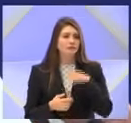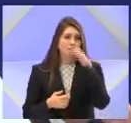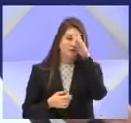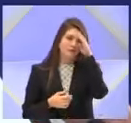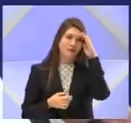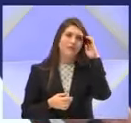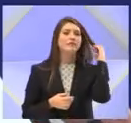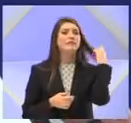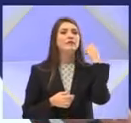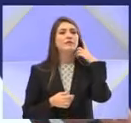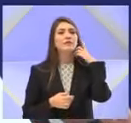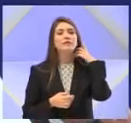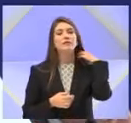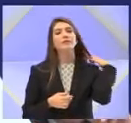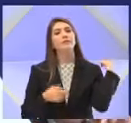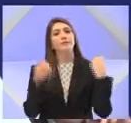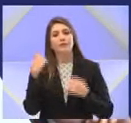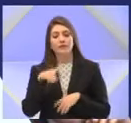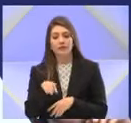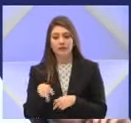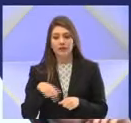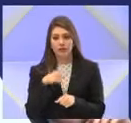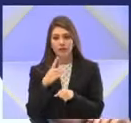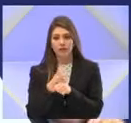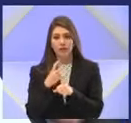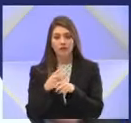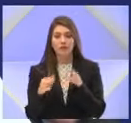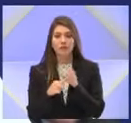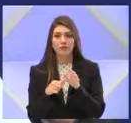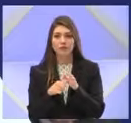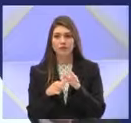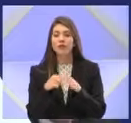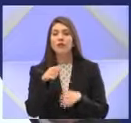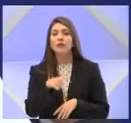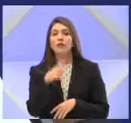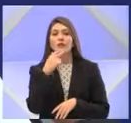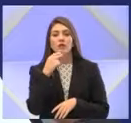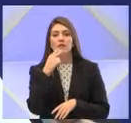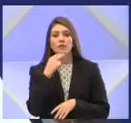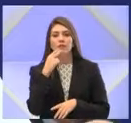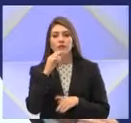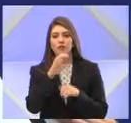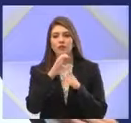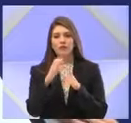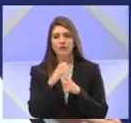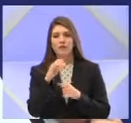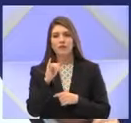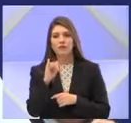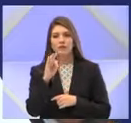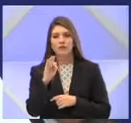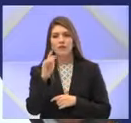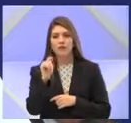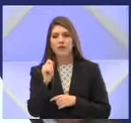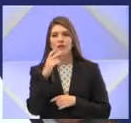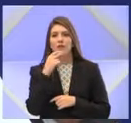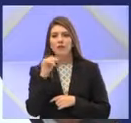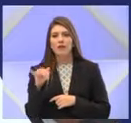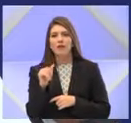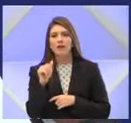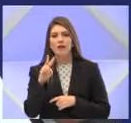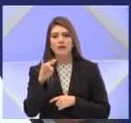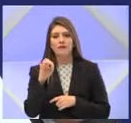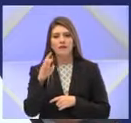y para moderar esta segunda mesa el comisionado del instituto federal de telecomunicaciones javier juárez